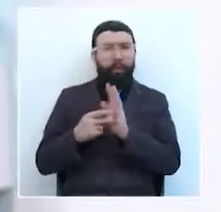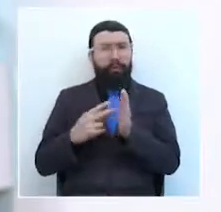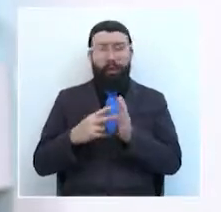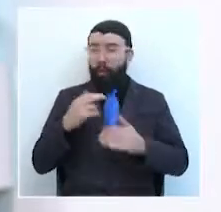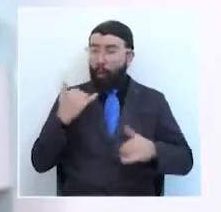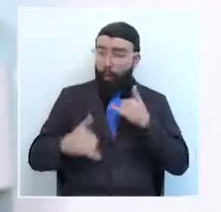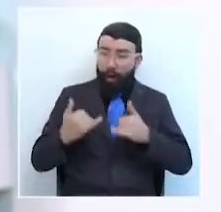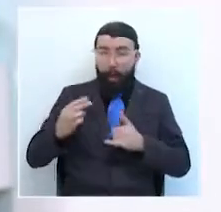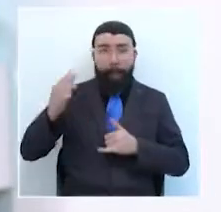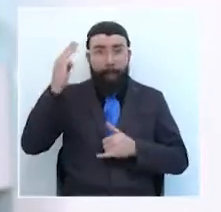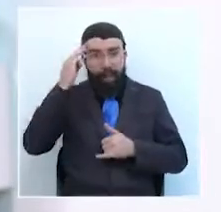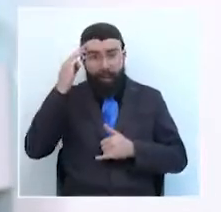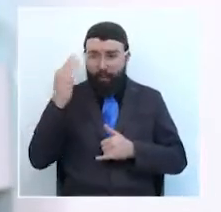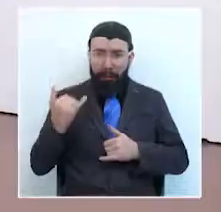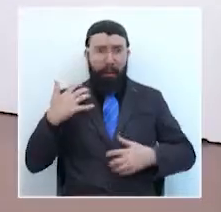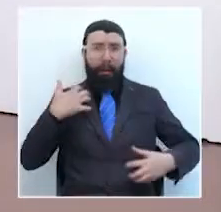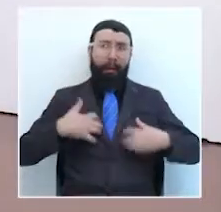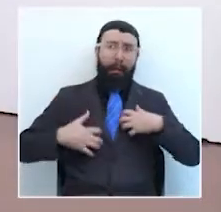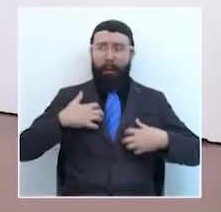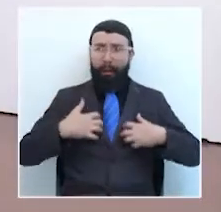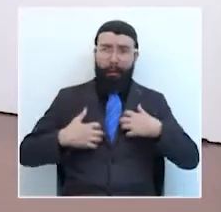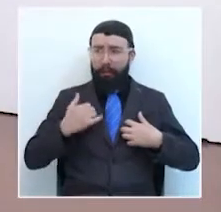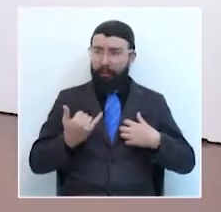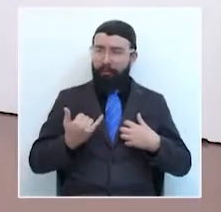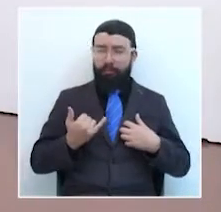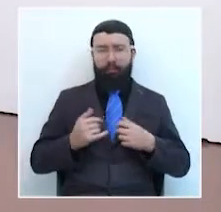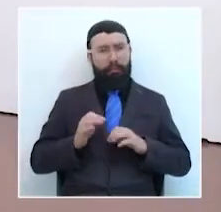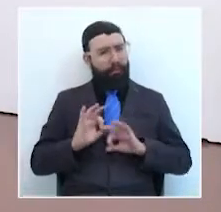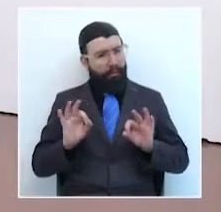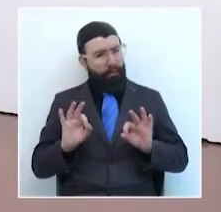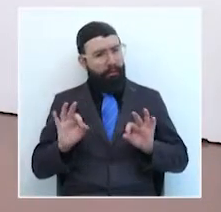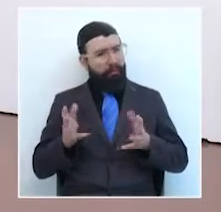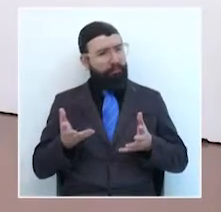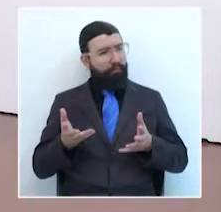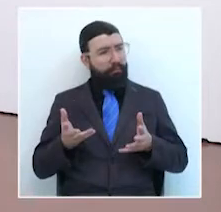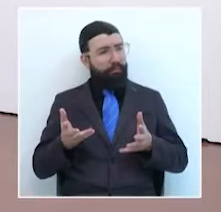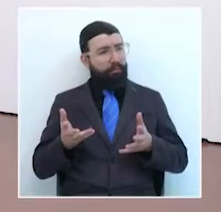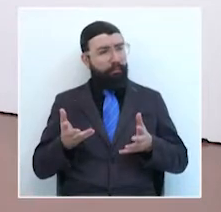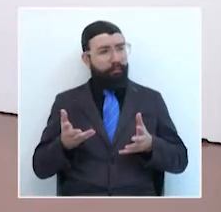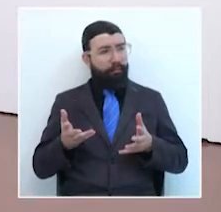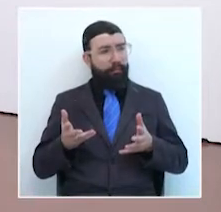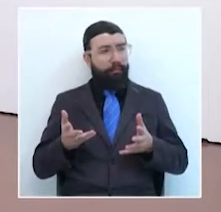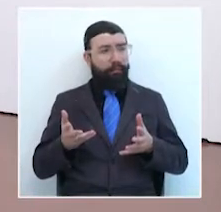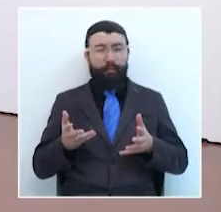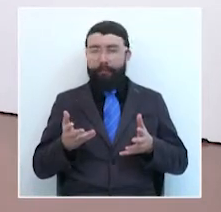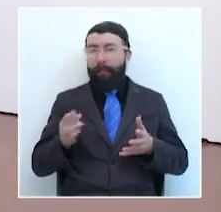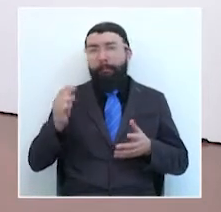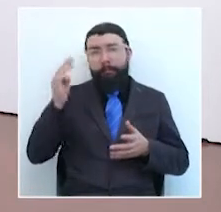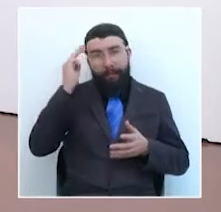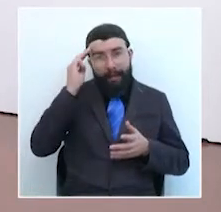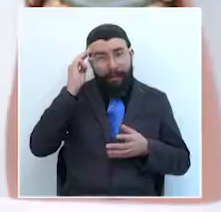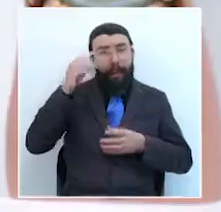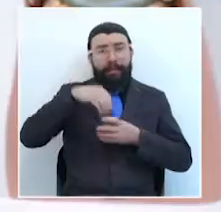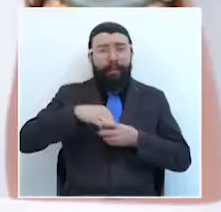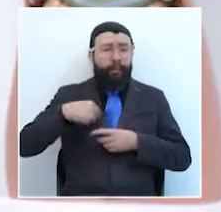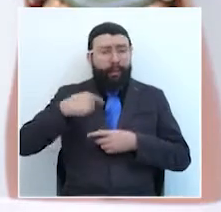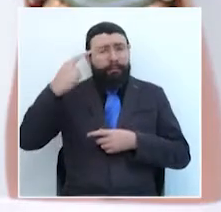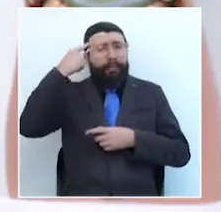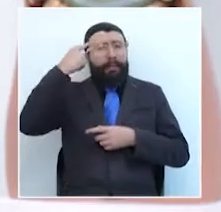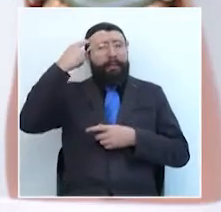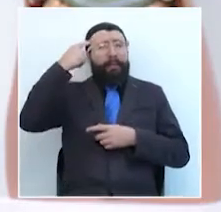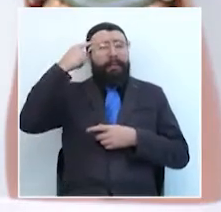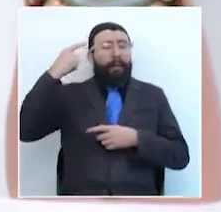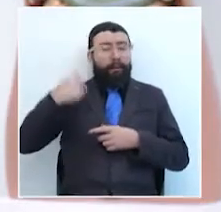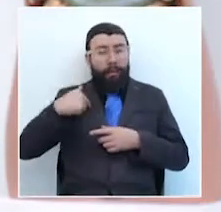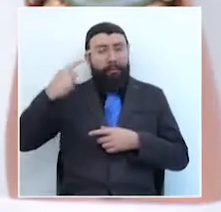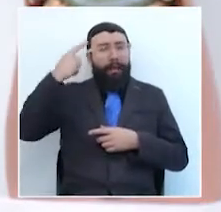lo de las obvias de pronto si es un juego porque es algo que nosotros nos estamos creando y por medio del